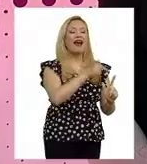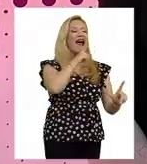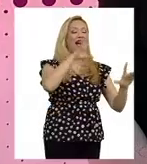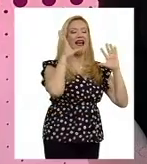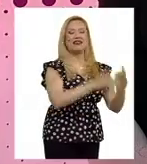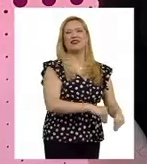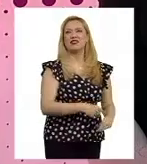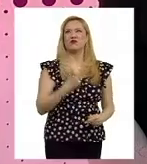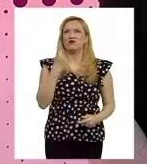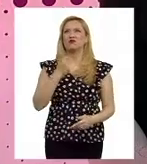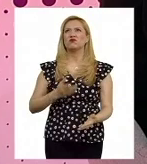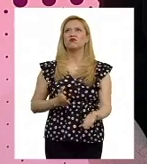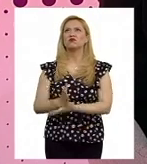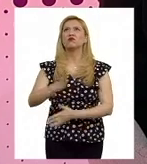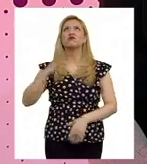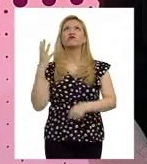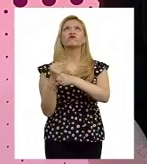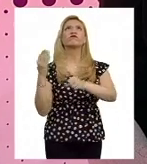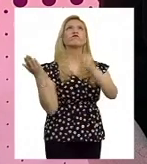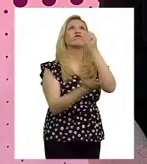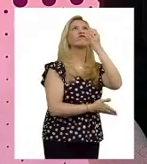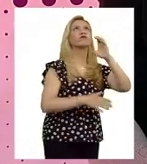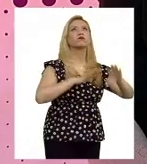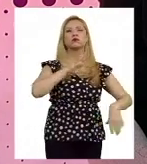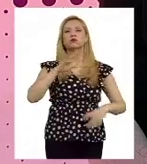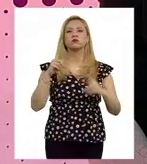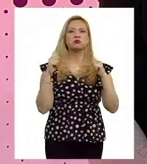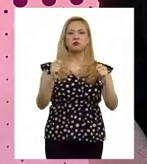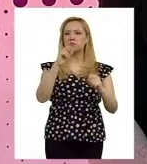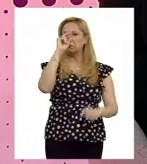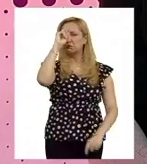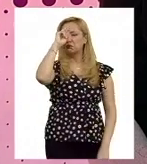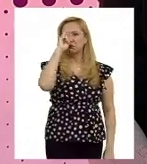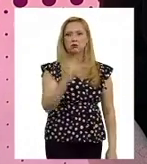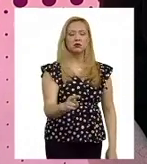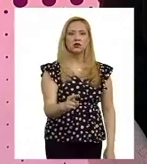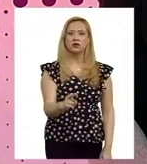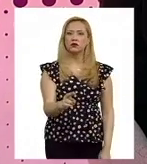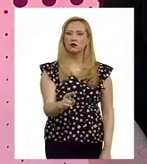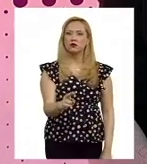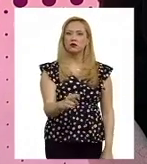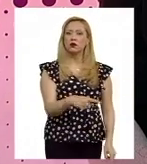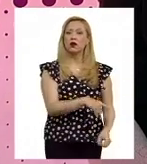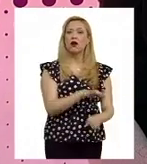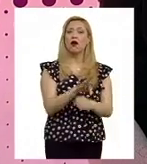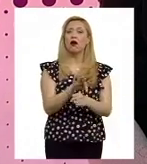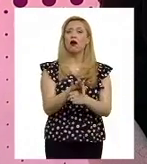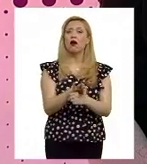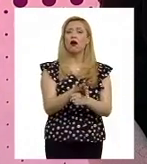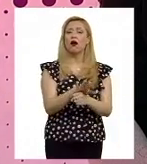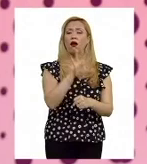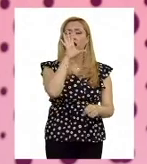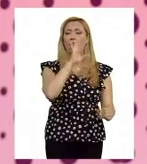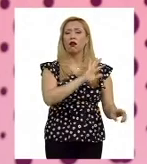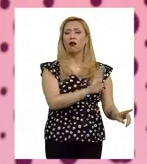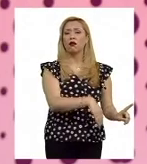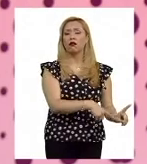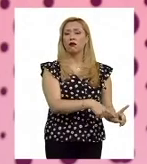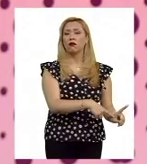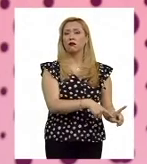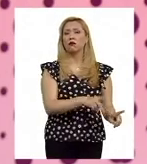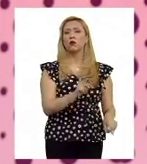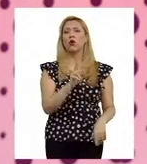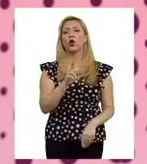porque no parece, o más bien porque impacta, igual pues, también José Manuel podrá decirnos después, porque impacta intereses a veces